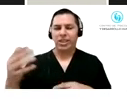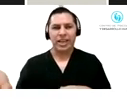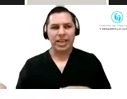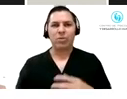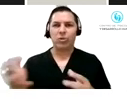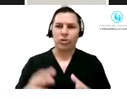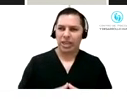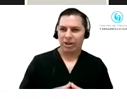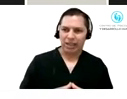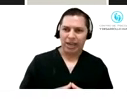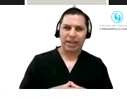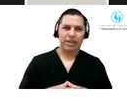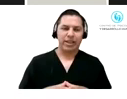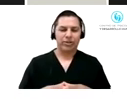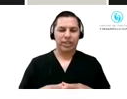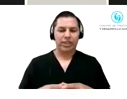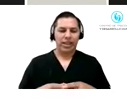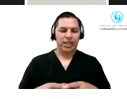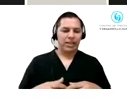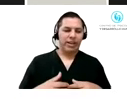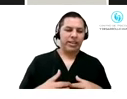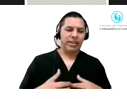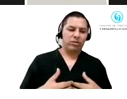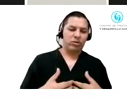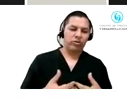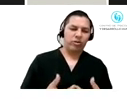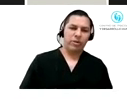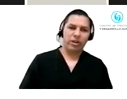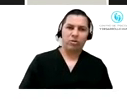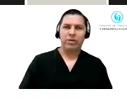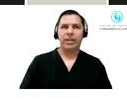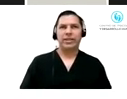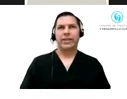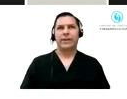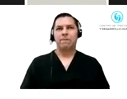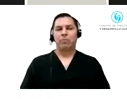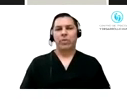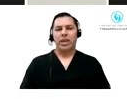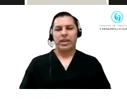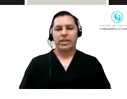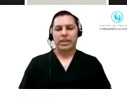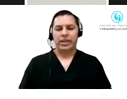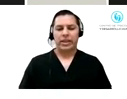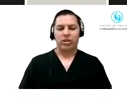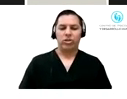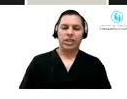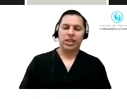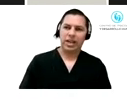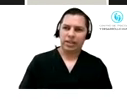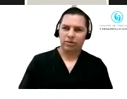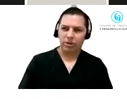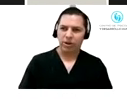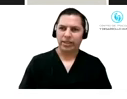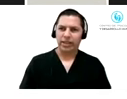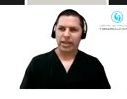persona sea quien la busque y que me la traiga, ¿verdad? Entonces, si bien es cierto, son formas de convivencia, no